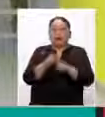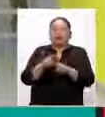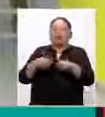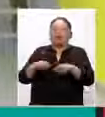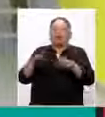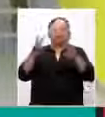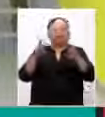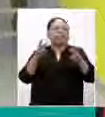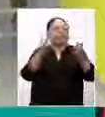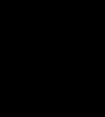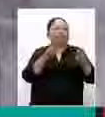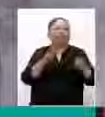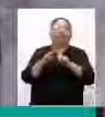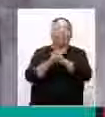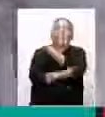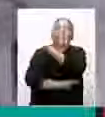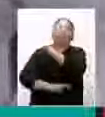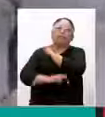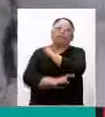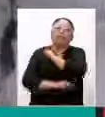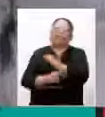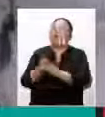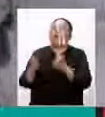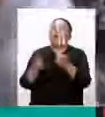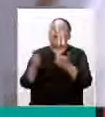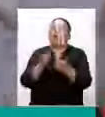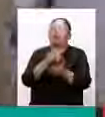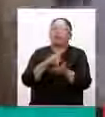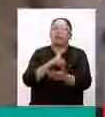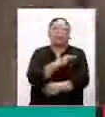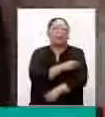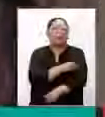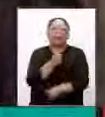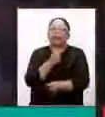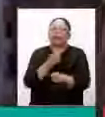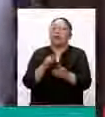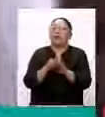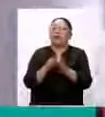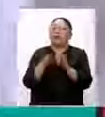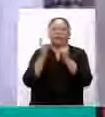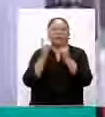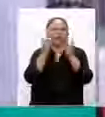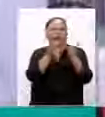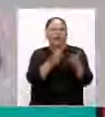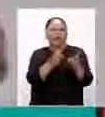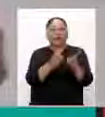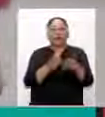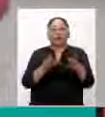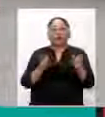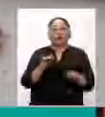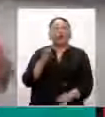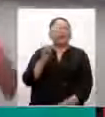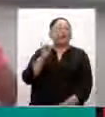monitoreo nacional para ver cuáles son los centros y lo vamos a denunciar también públicamente. Y el día de hoy te anuncio, Mónica,